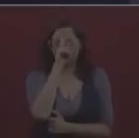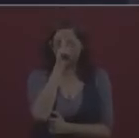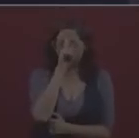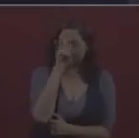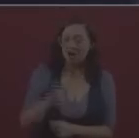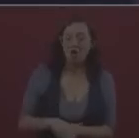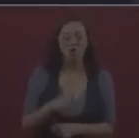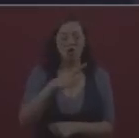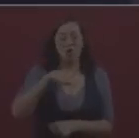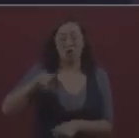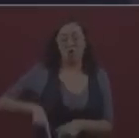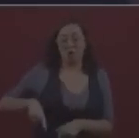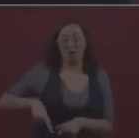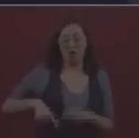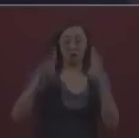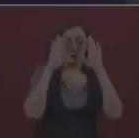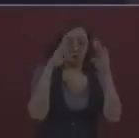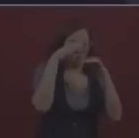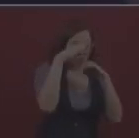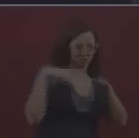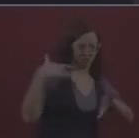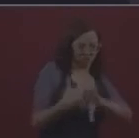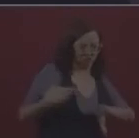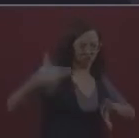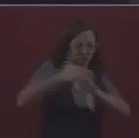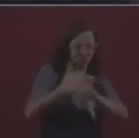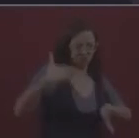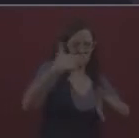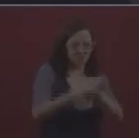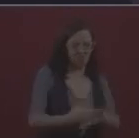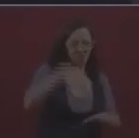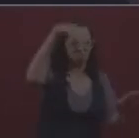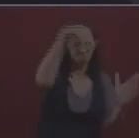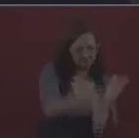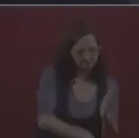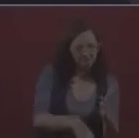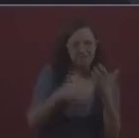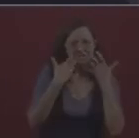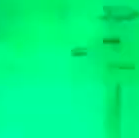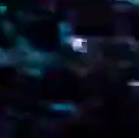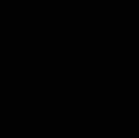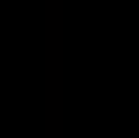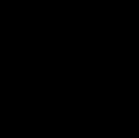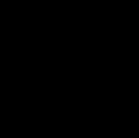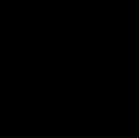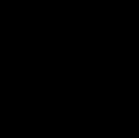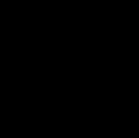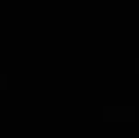Entiéndase que los mexicanos esperamos respuestas positivas, no negativas.